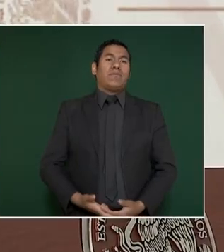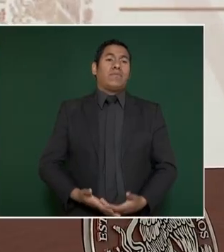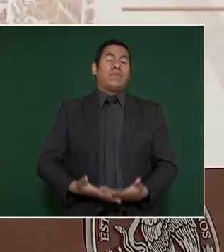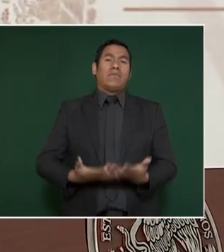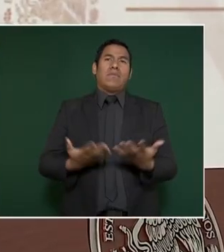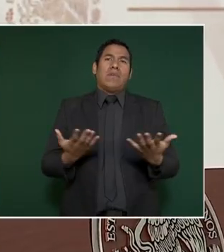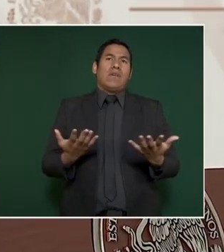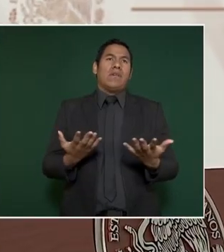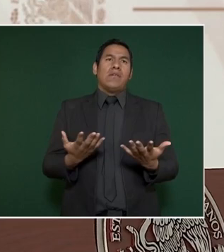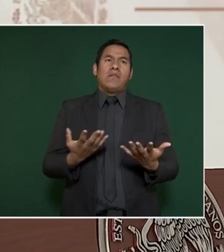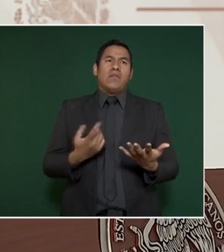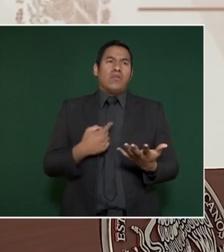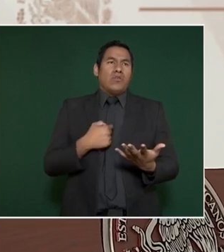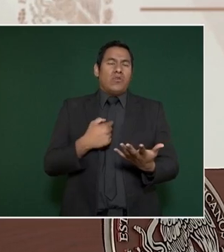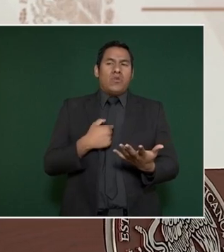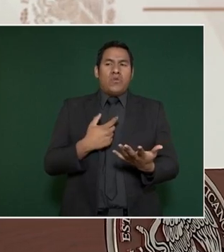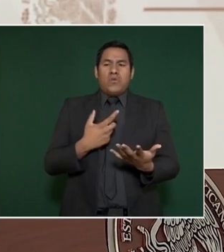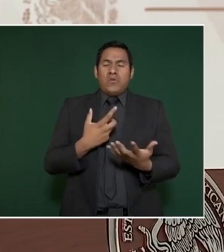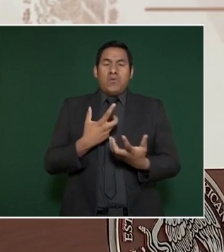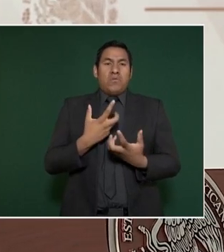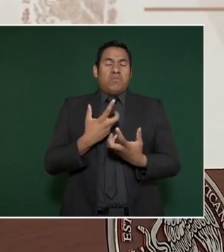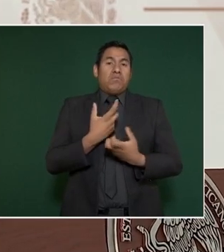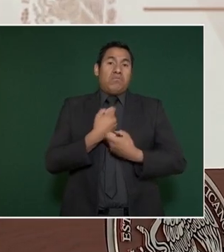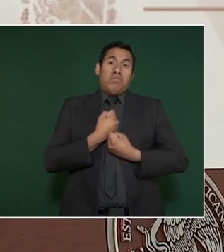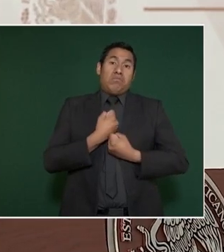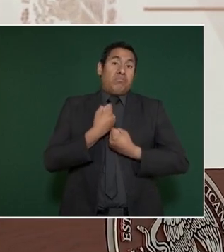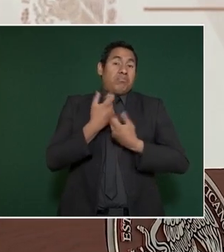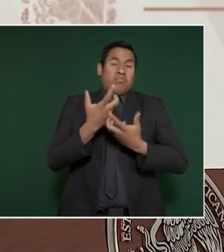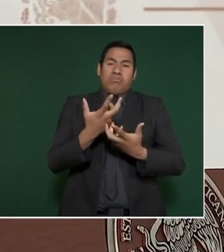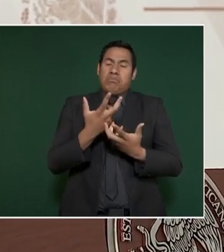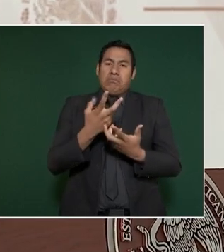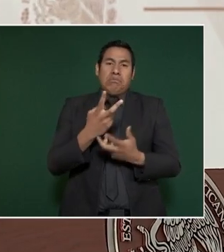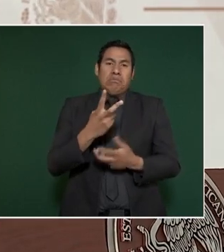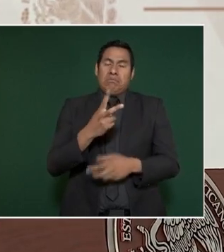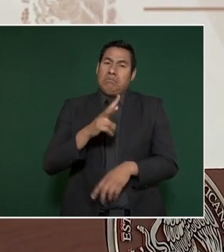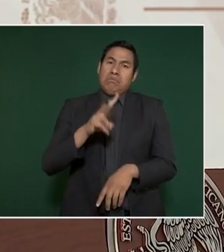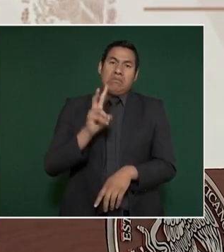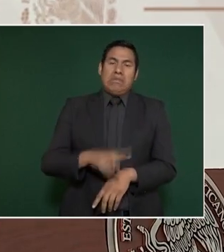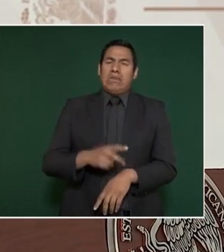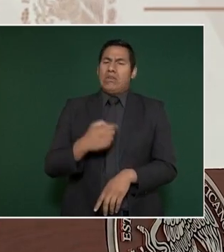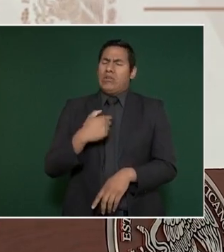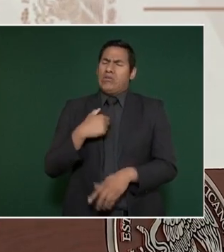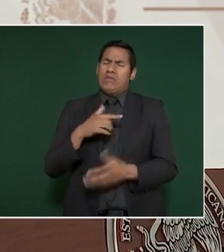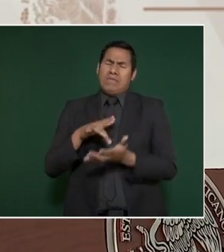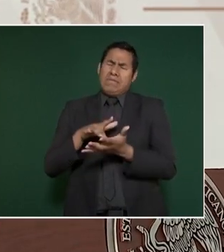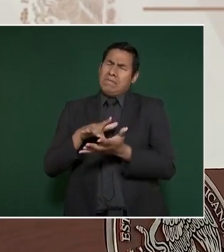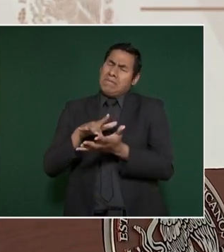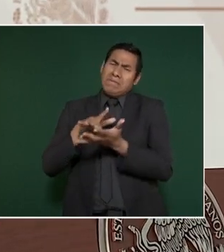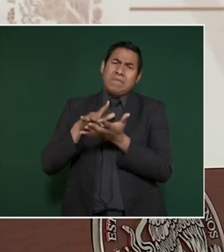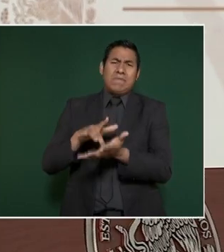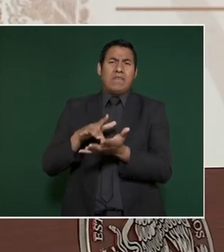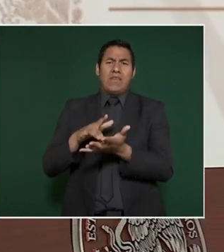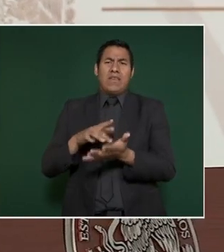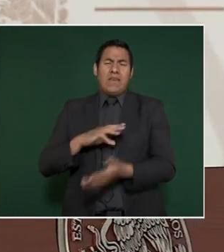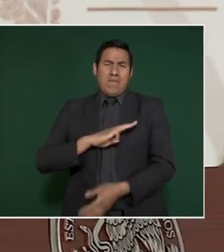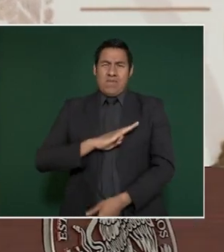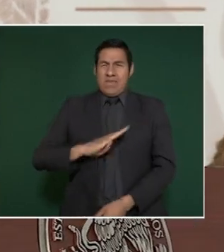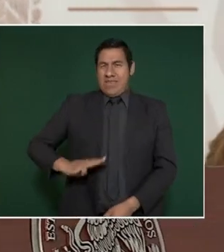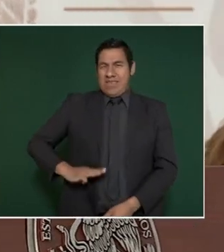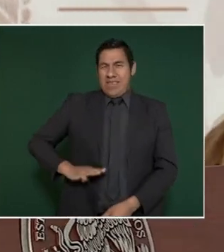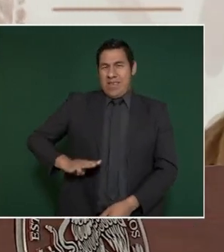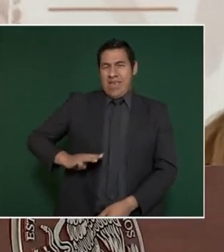expresar que estamos apoyando a la presidenta municipal de